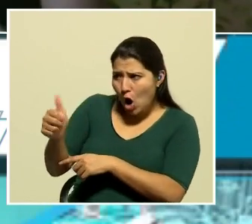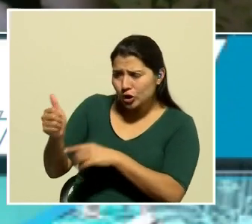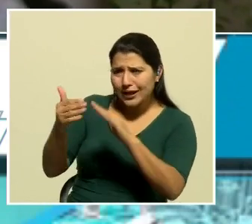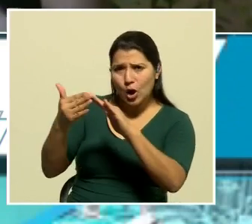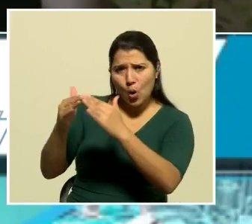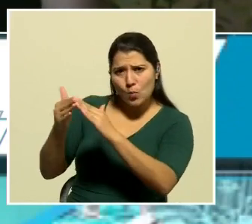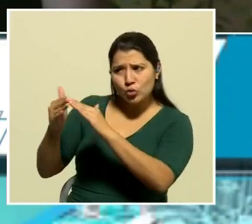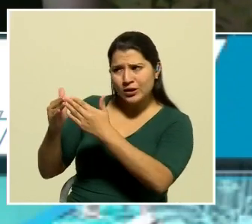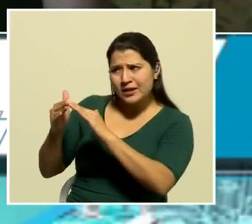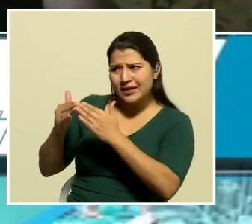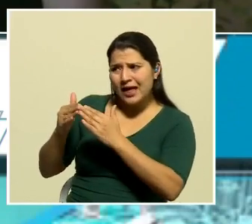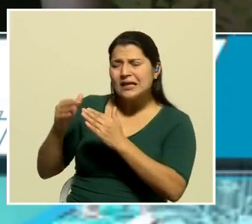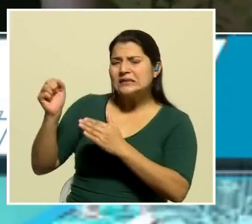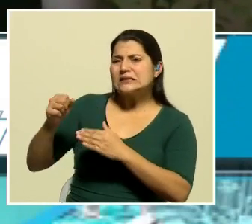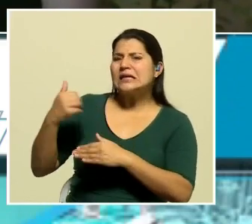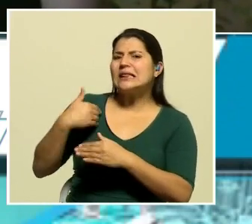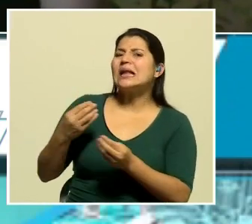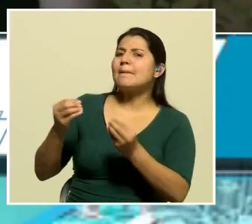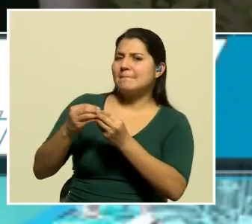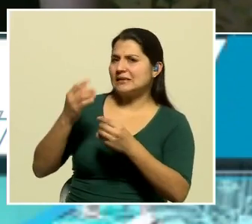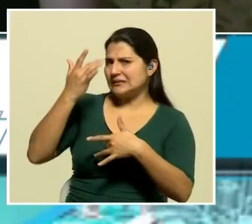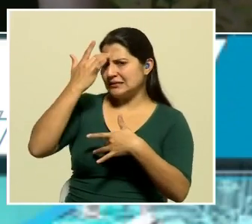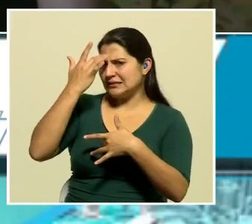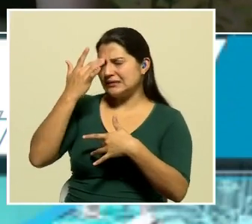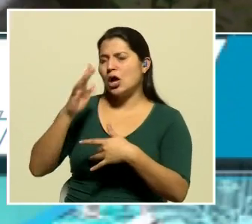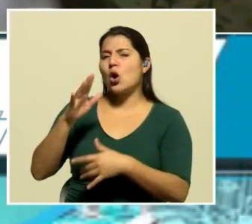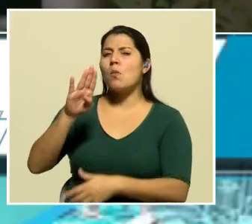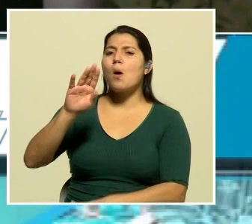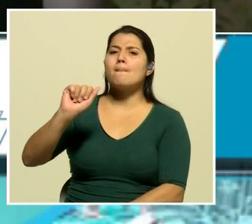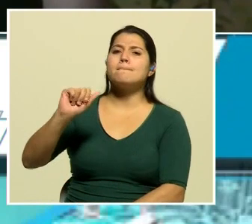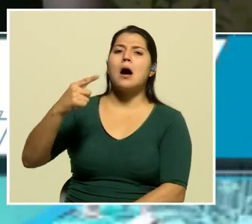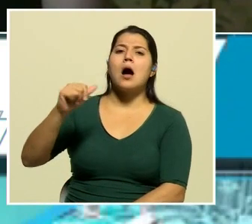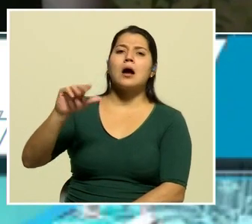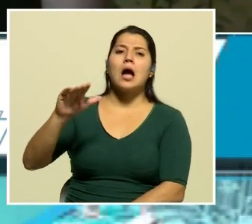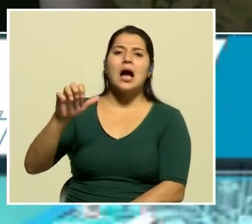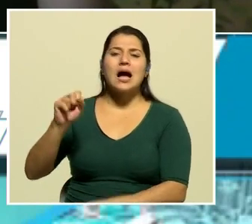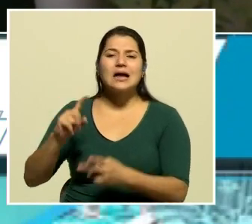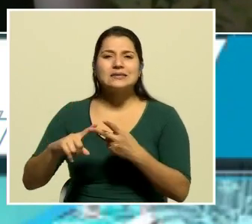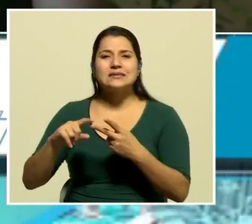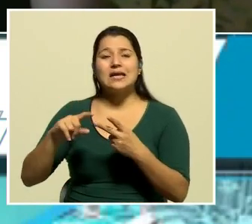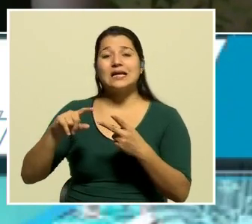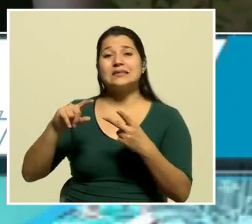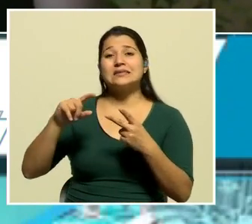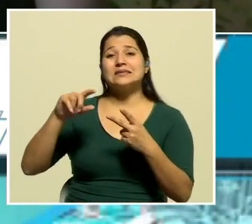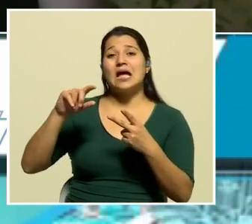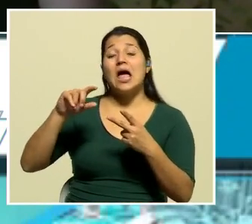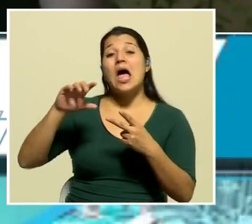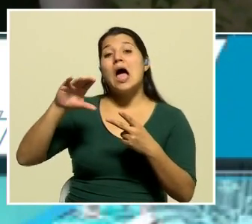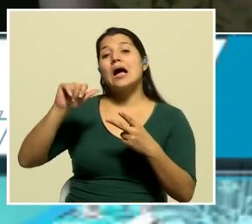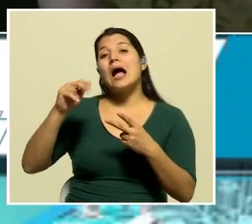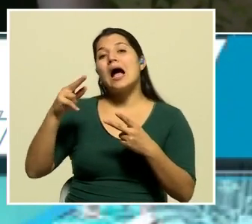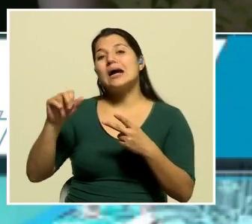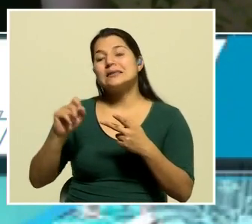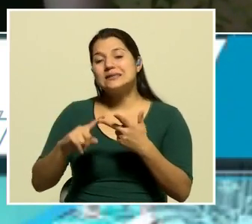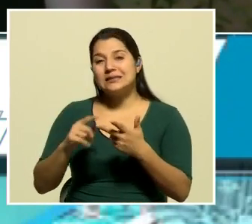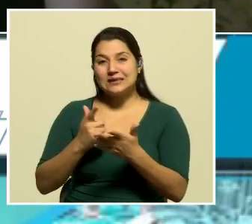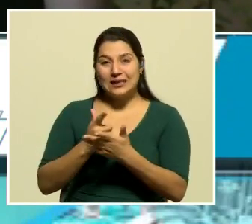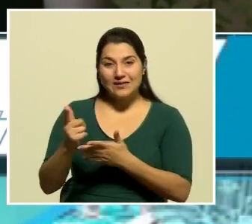estado reportando más casos, Bagaces, Cañas, en Liberia, que también se están sumando, y en Avangares, que se sumó uno